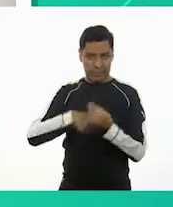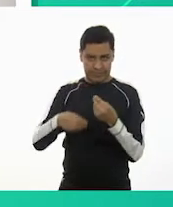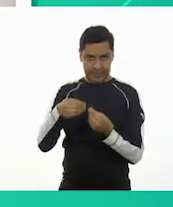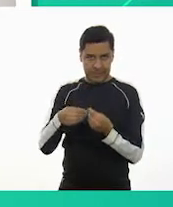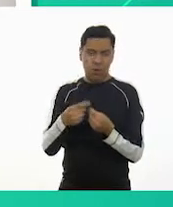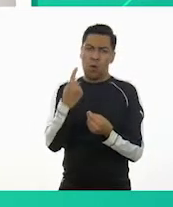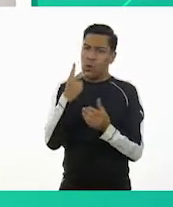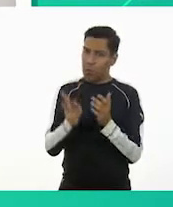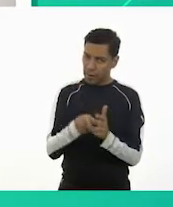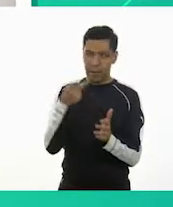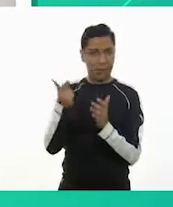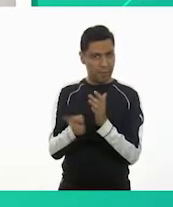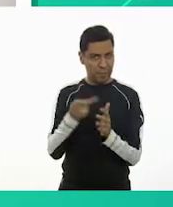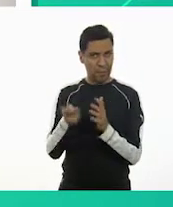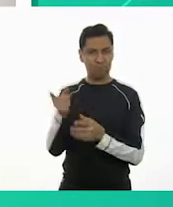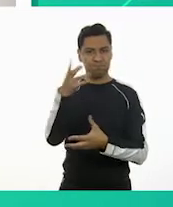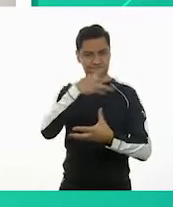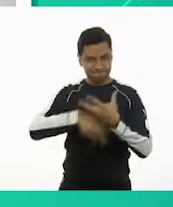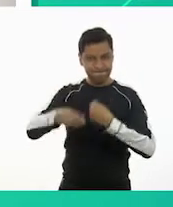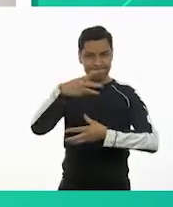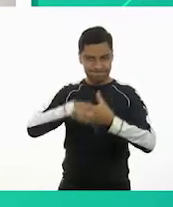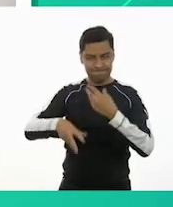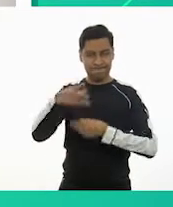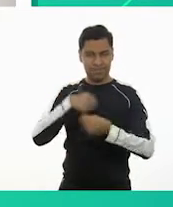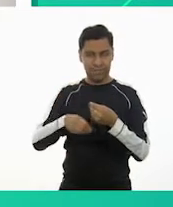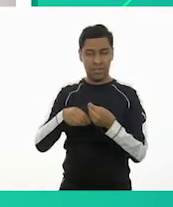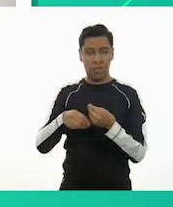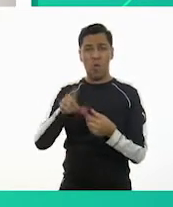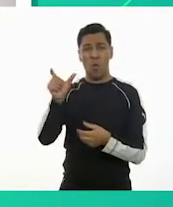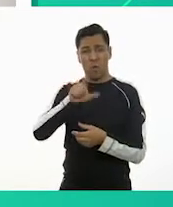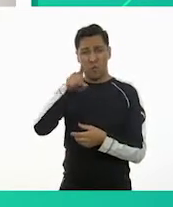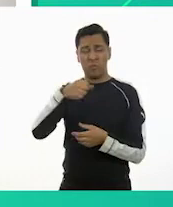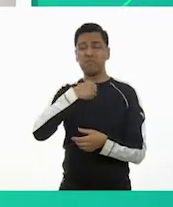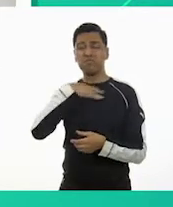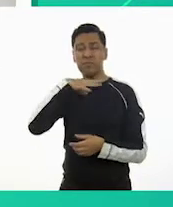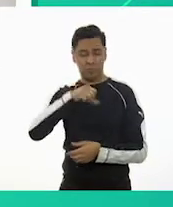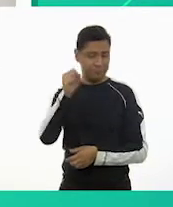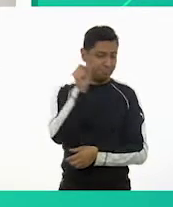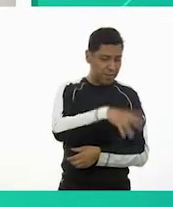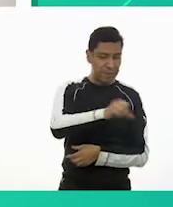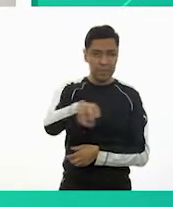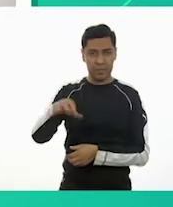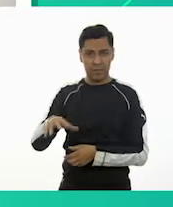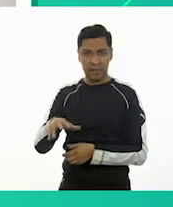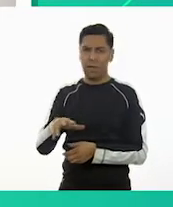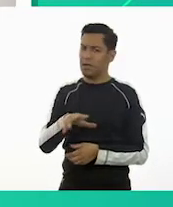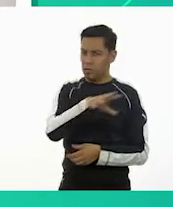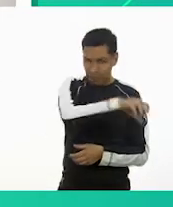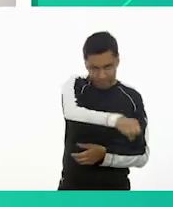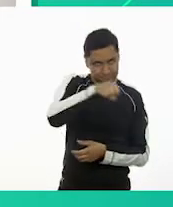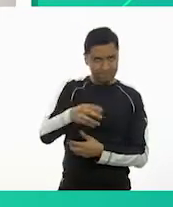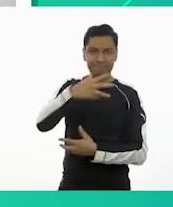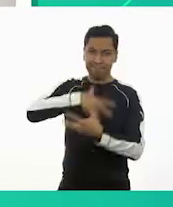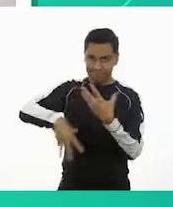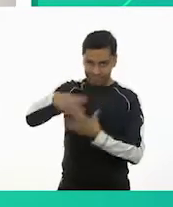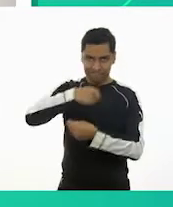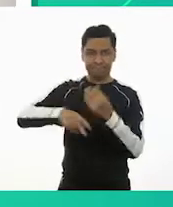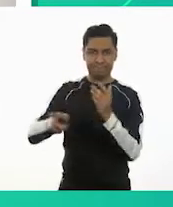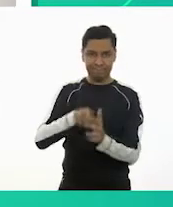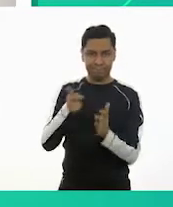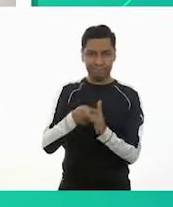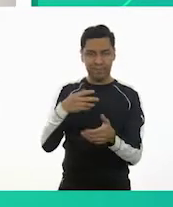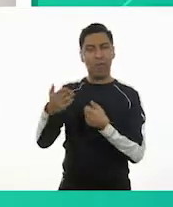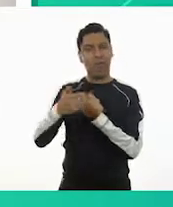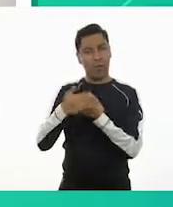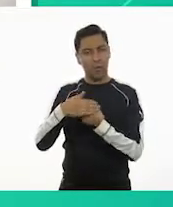una vez. Reciclar. Cuando tengas que desechar un objeto, recíclalo para que pueda convertirse en algo